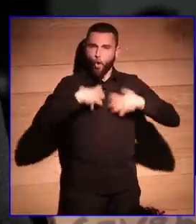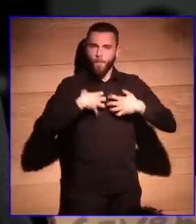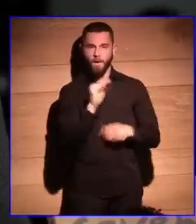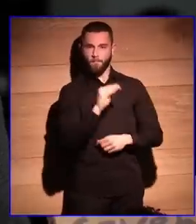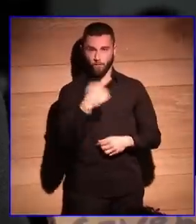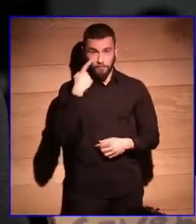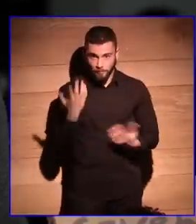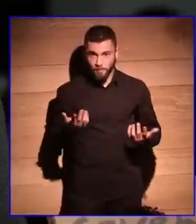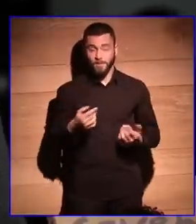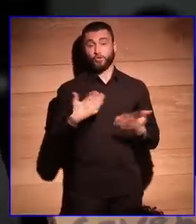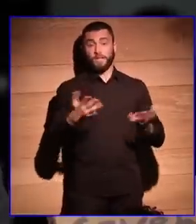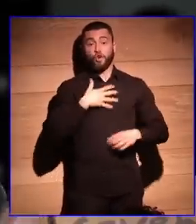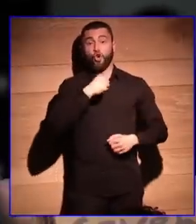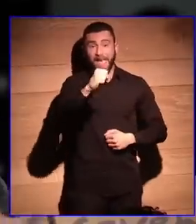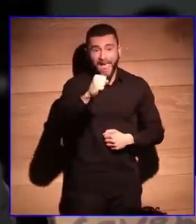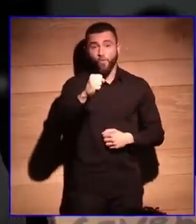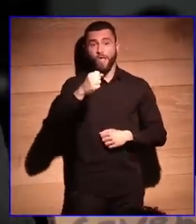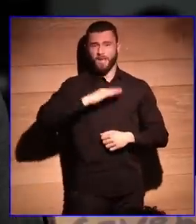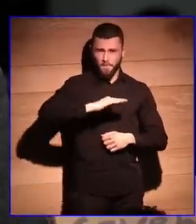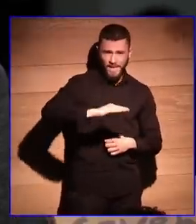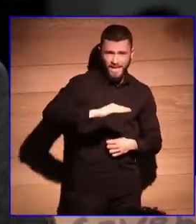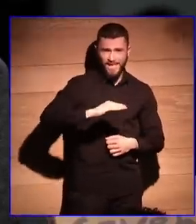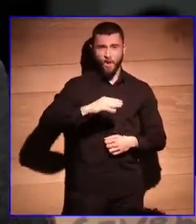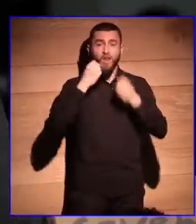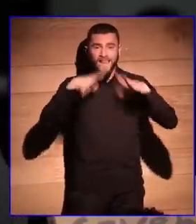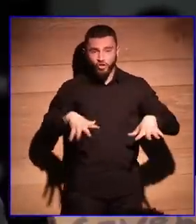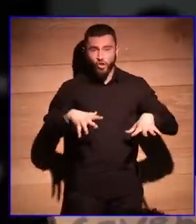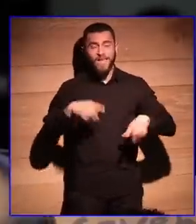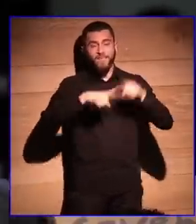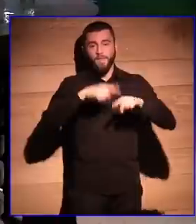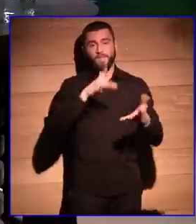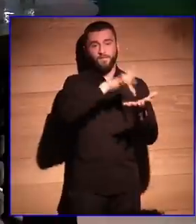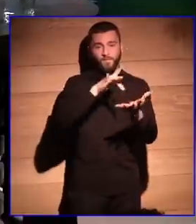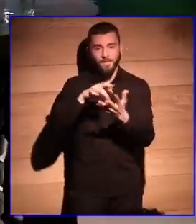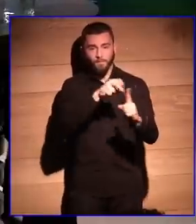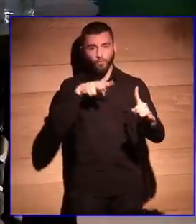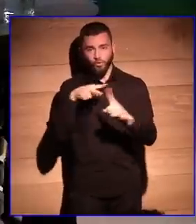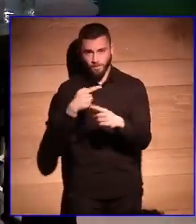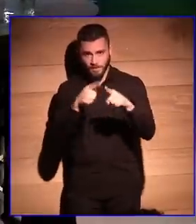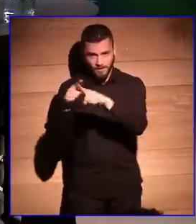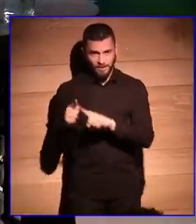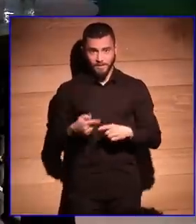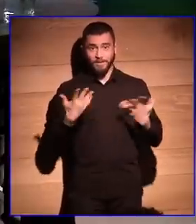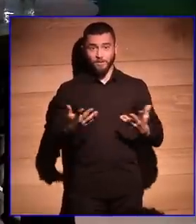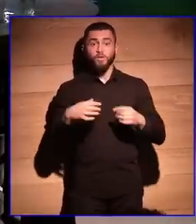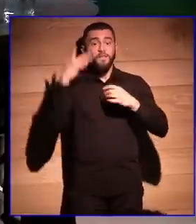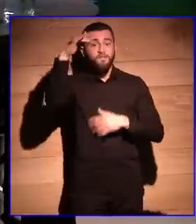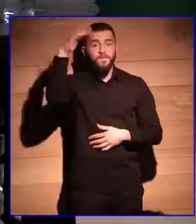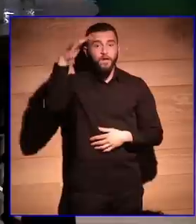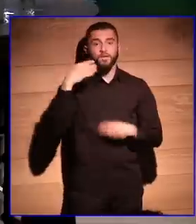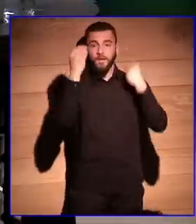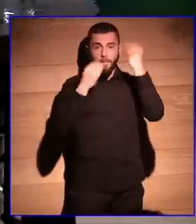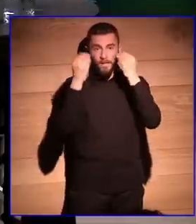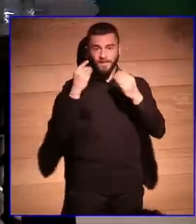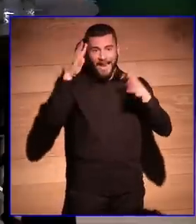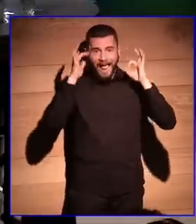con los villanos de la historia, al final todo es una cuestión de fechas y punto de vista. Esto en filosofía se considera como la lógica